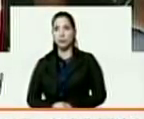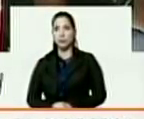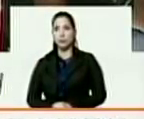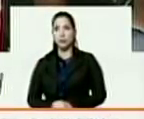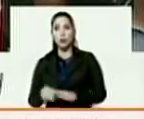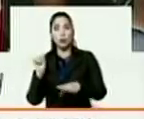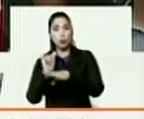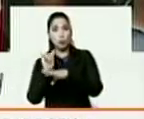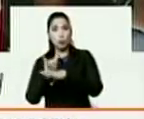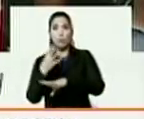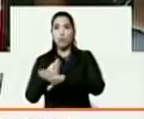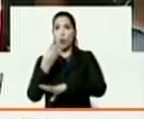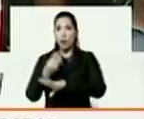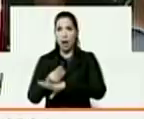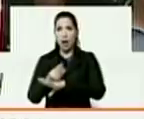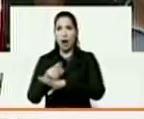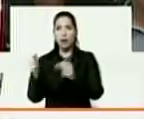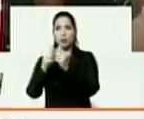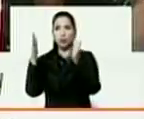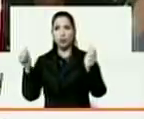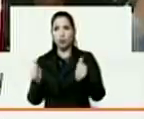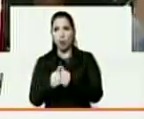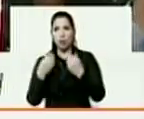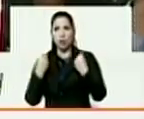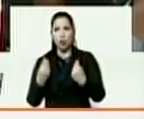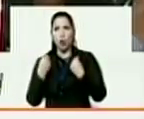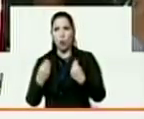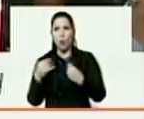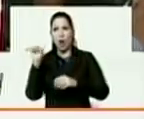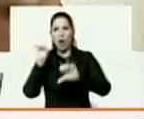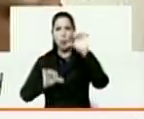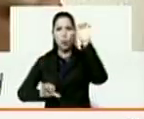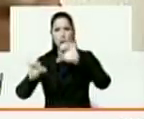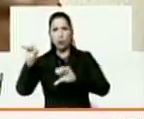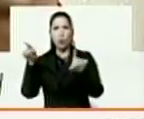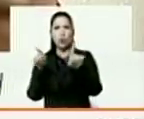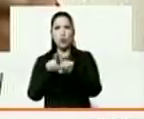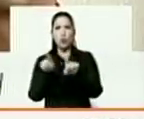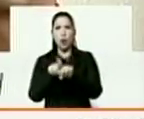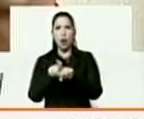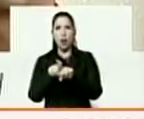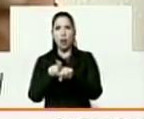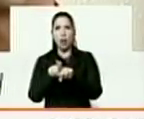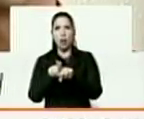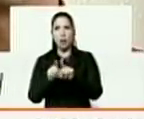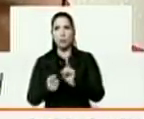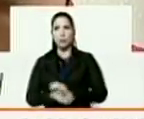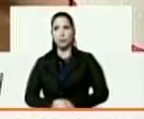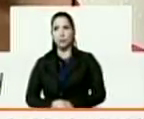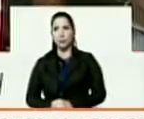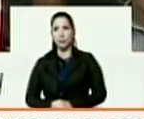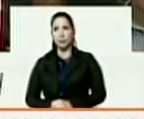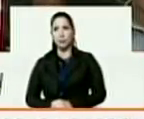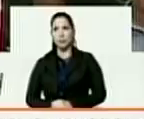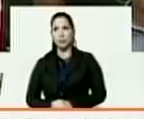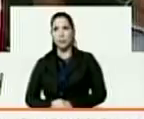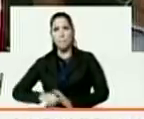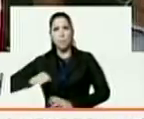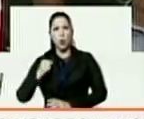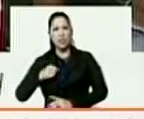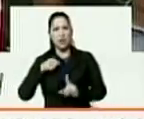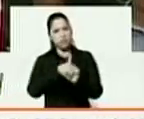anzoátegui como una una especie de laboratorio de los cuerpos represivos